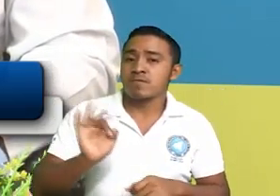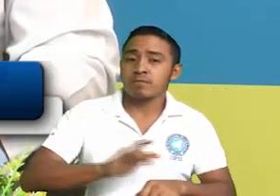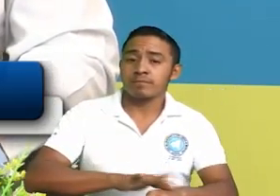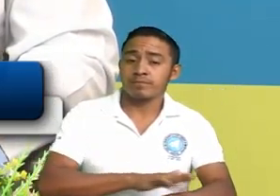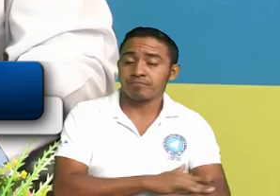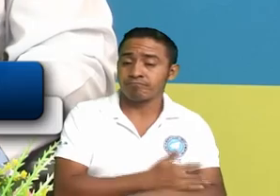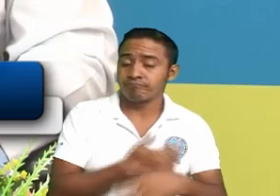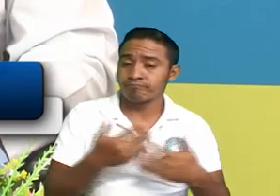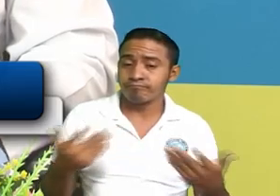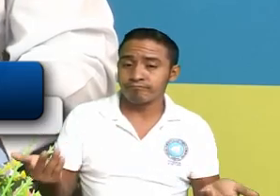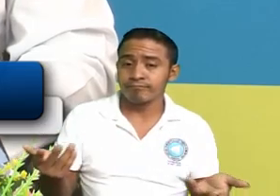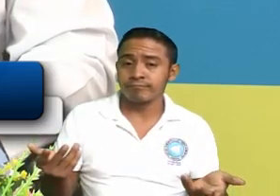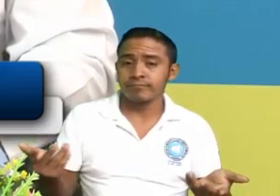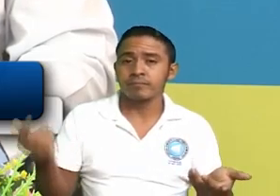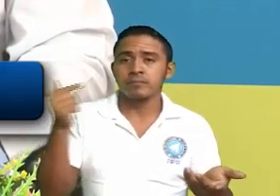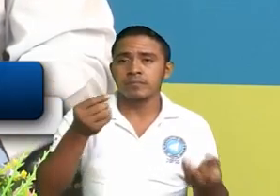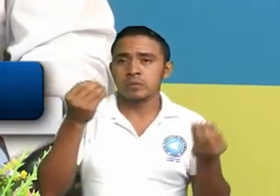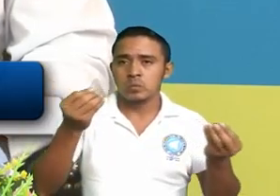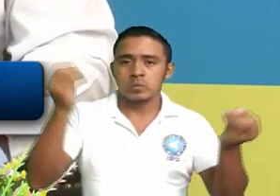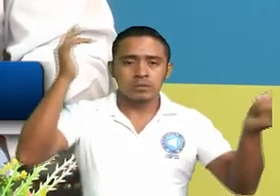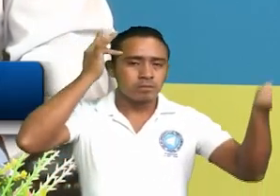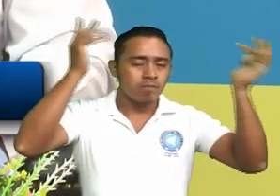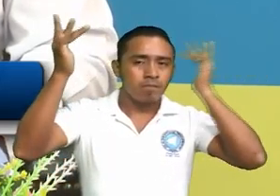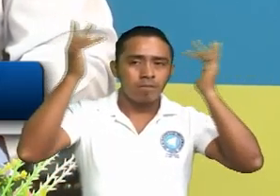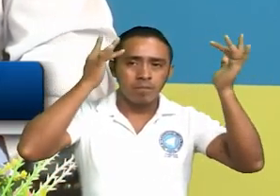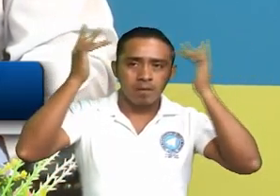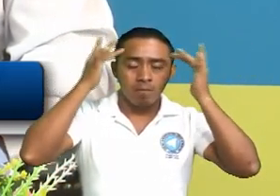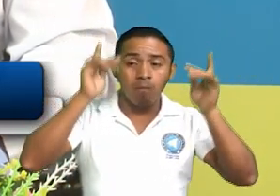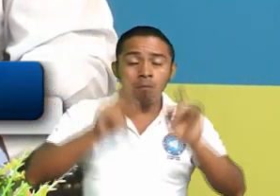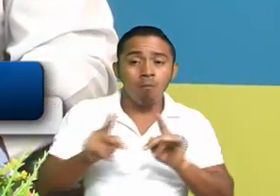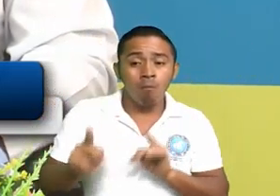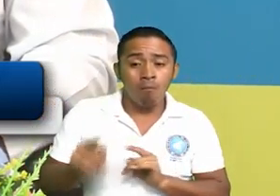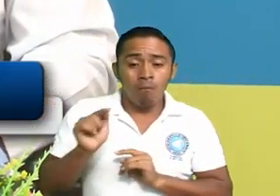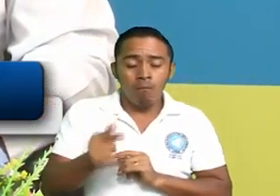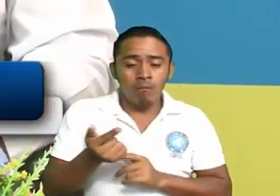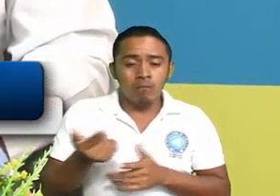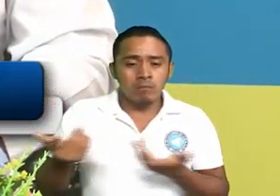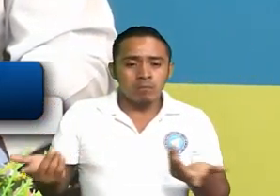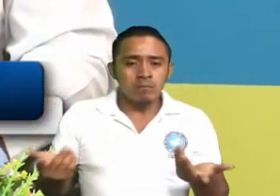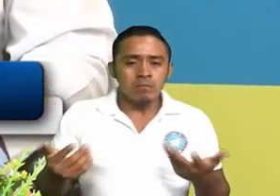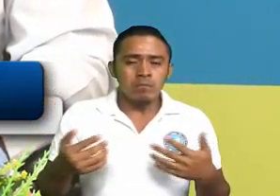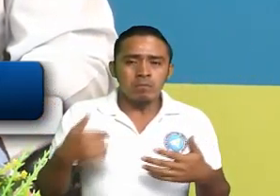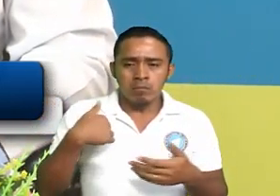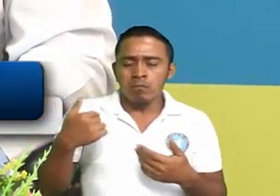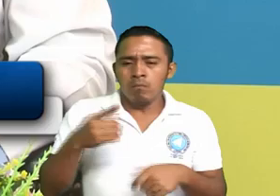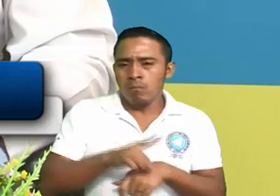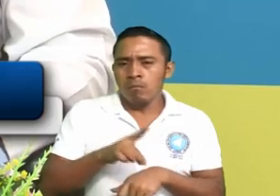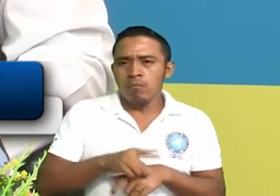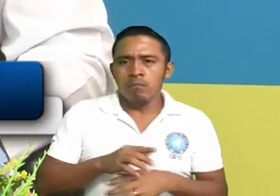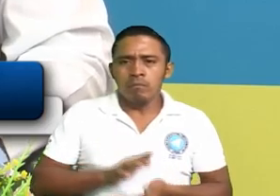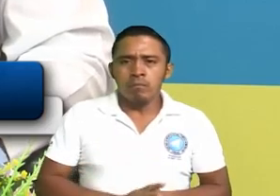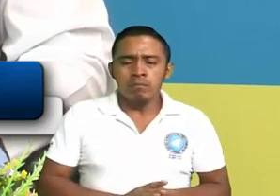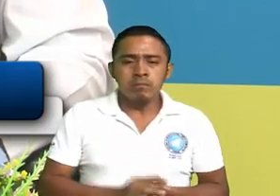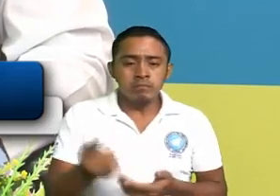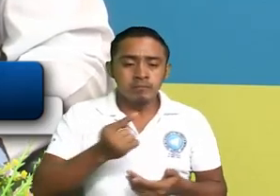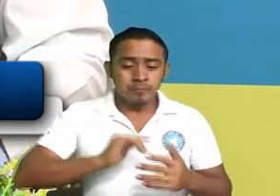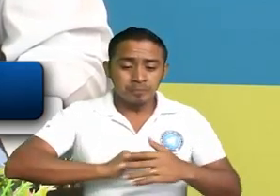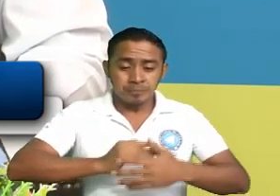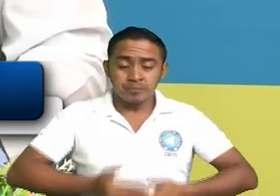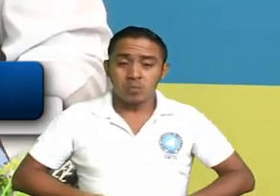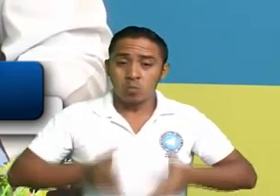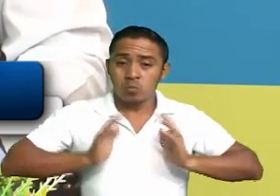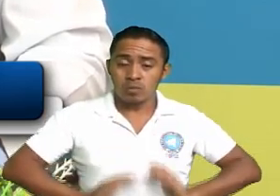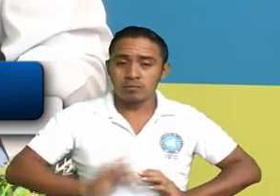madres también, que ellas también nos dan una gran parte de información acerca de cómo va a ser este embarazo y cómo va a ser también cuando yo ya tenga el